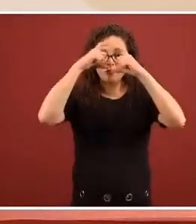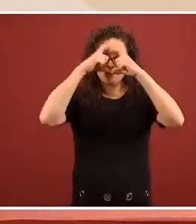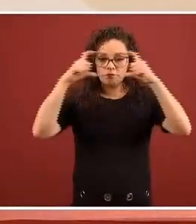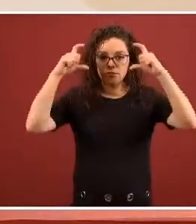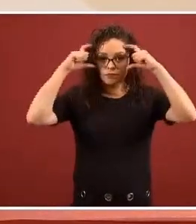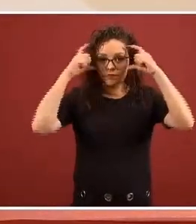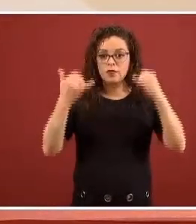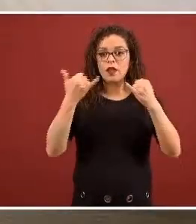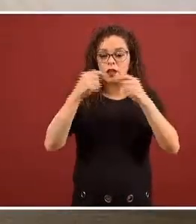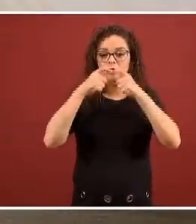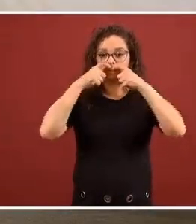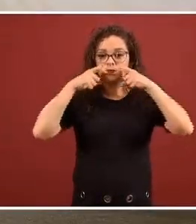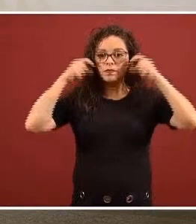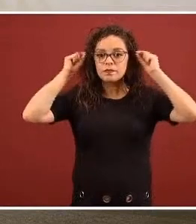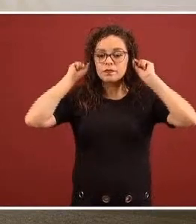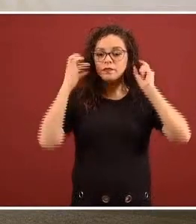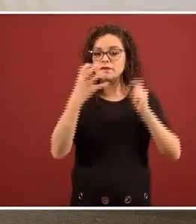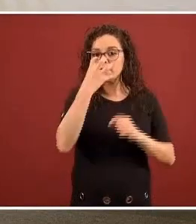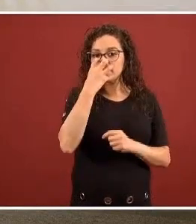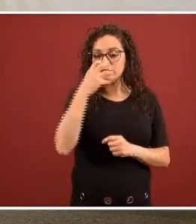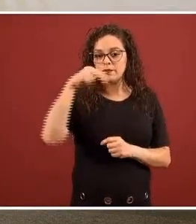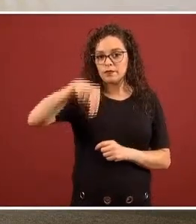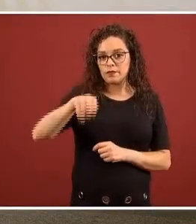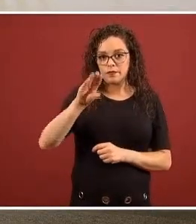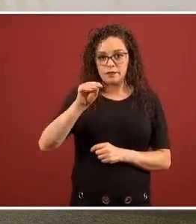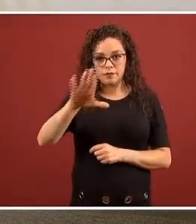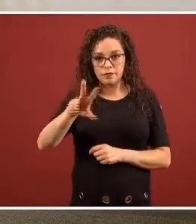N95. Entonces, estas son las que